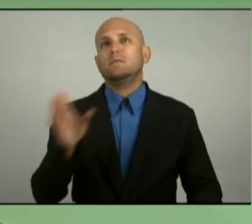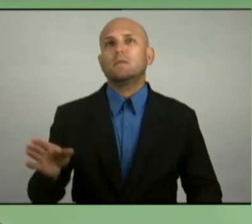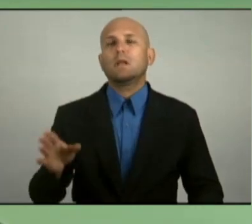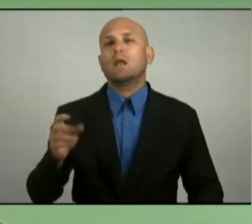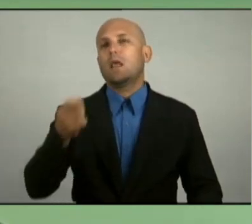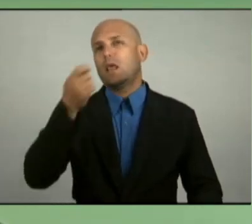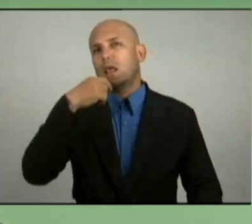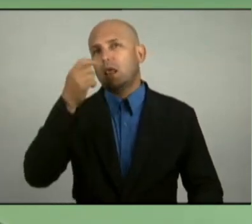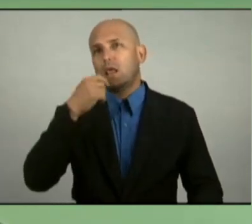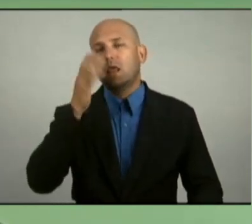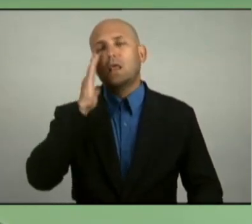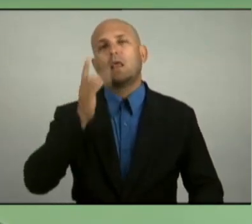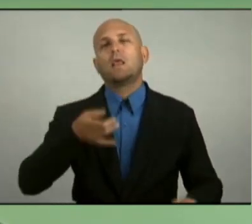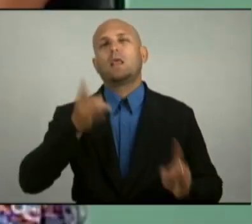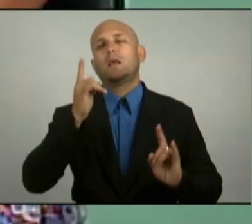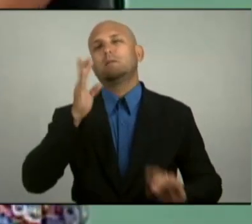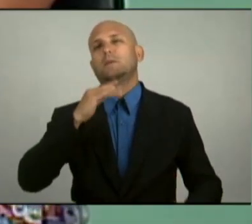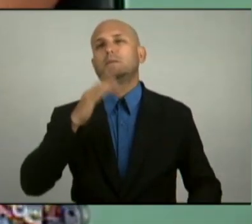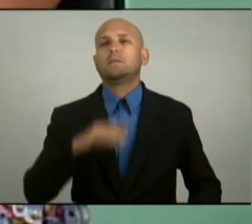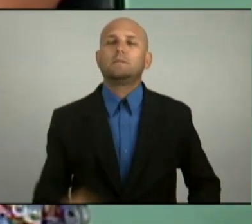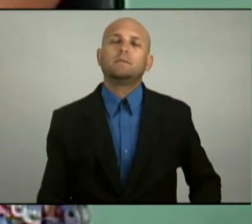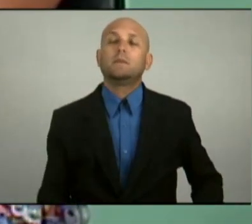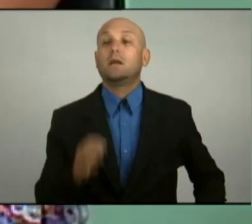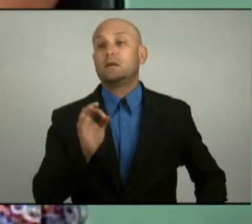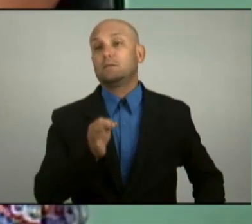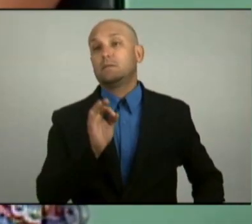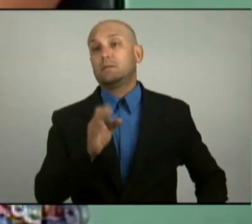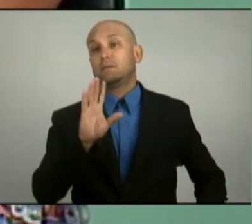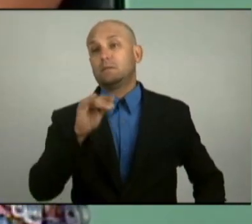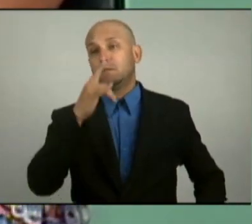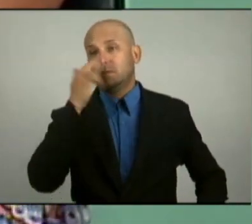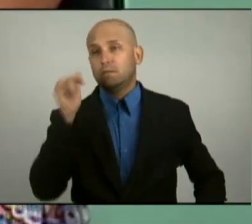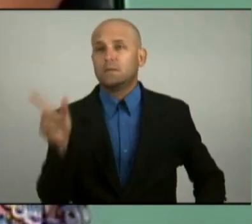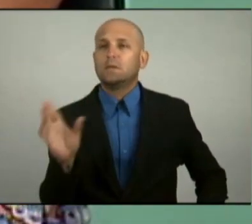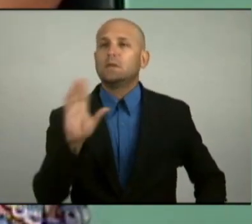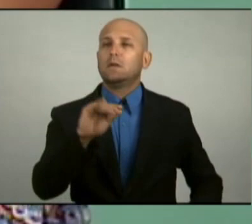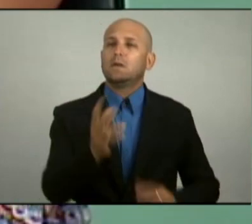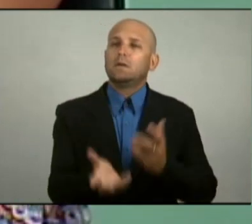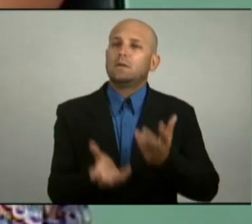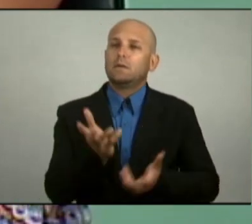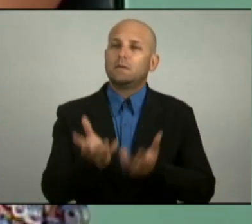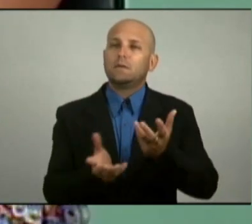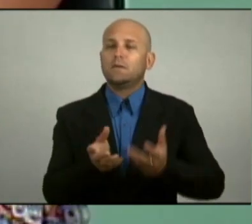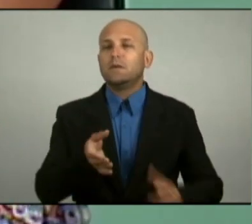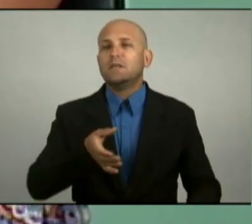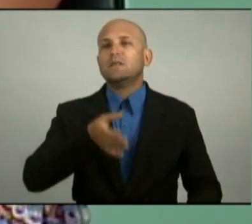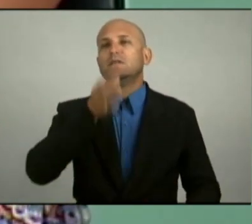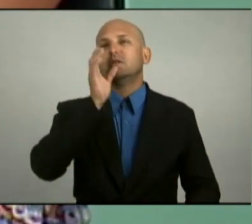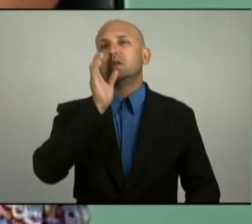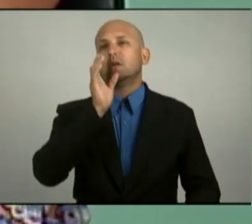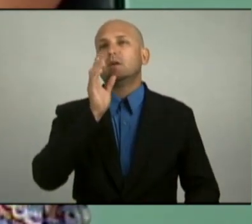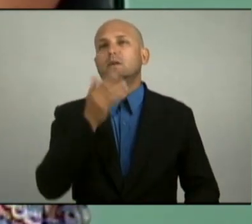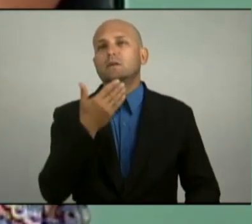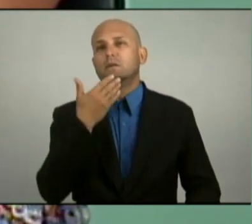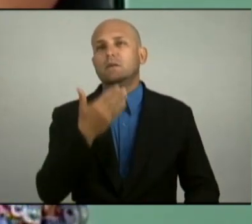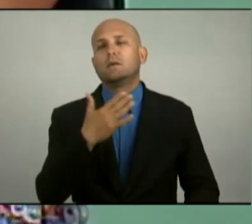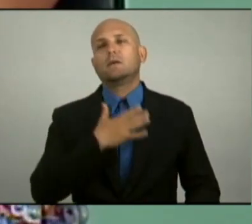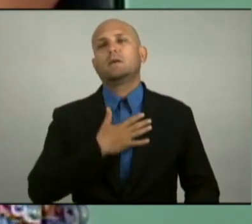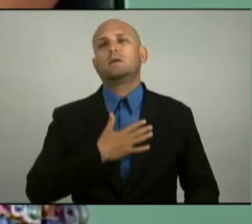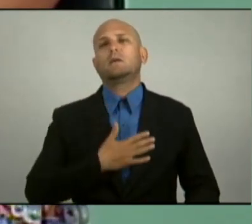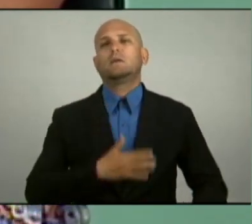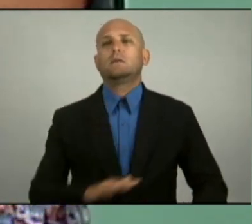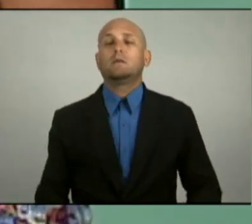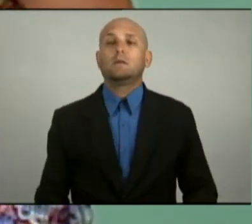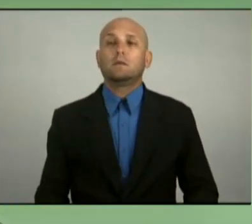psicofármacos claro usted mencionaba ahorita eh las infusiones son muy recomendable los